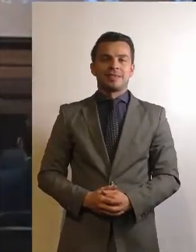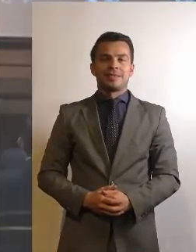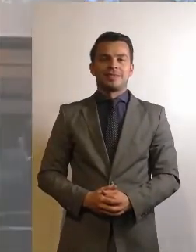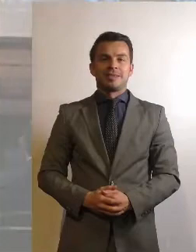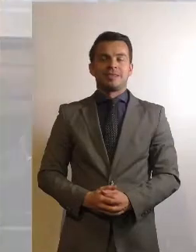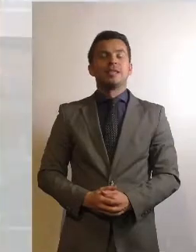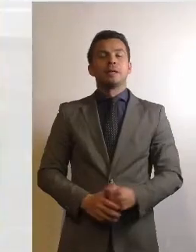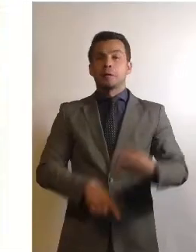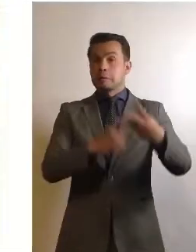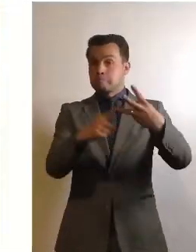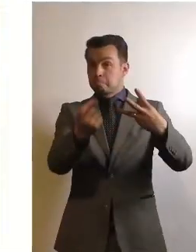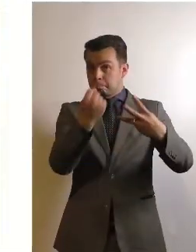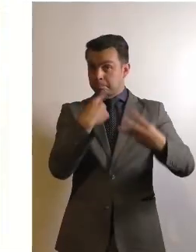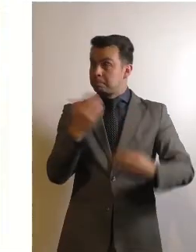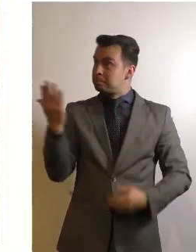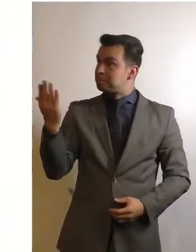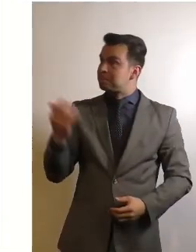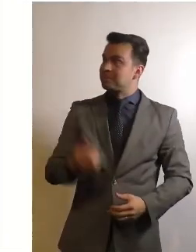Tercera pregunta.